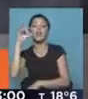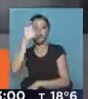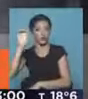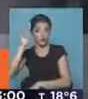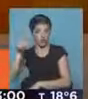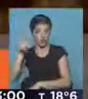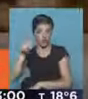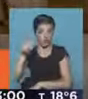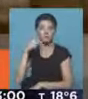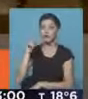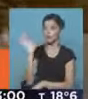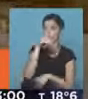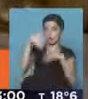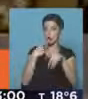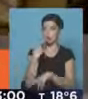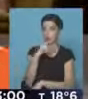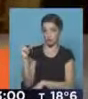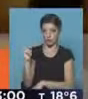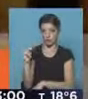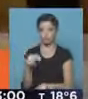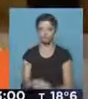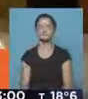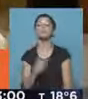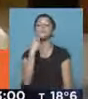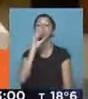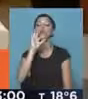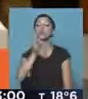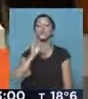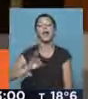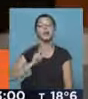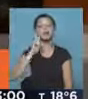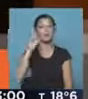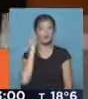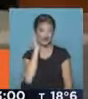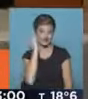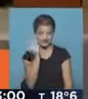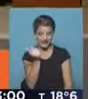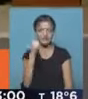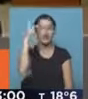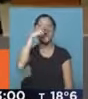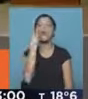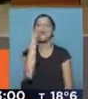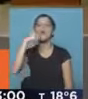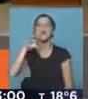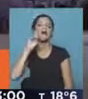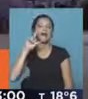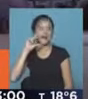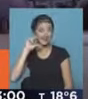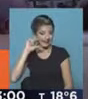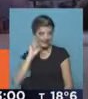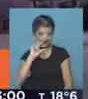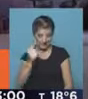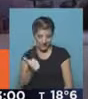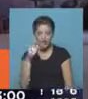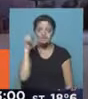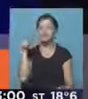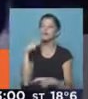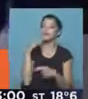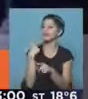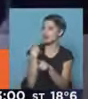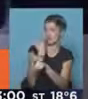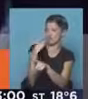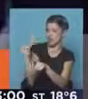necesario. El 2 de octubre de 2016, en Hungría, el gobierno de derecha de Viktor Orbán escenificó su